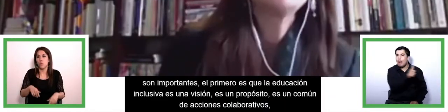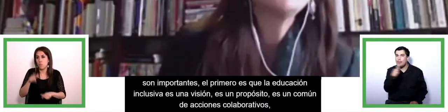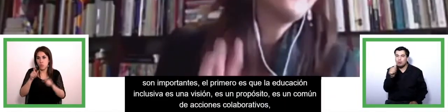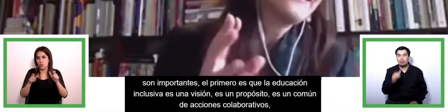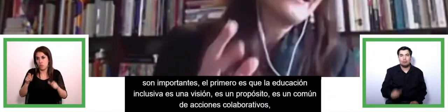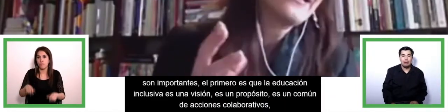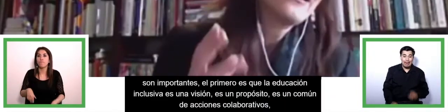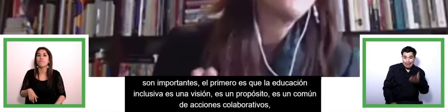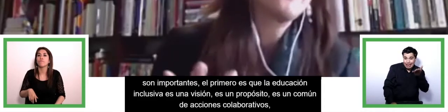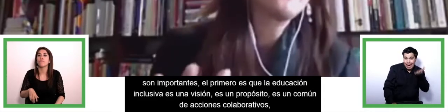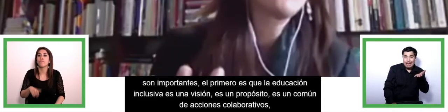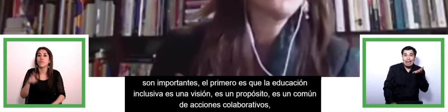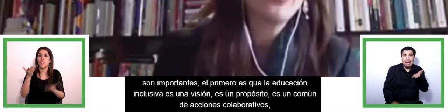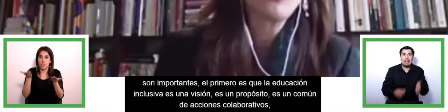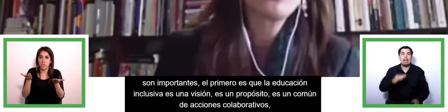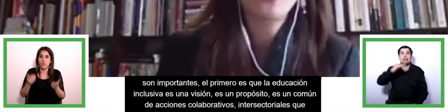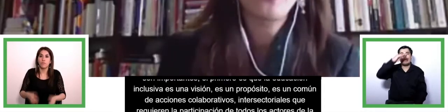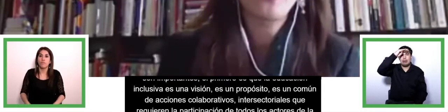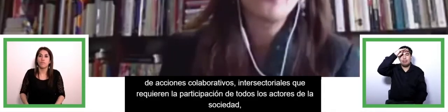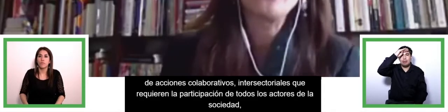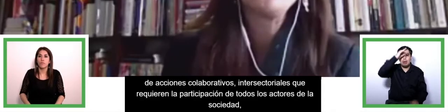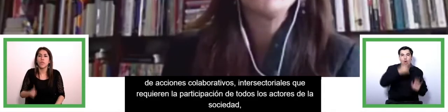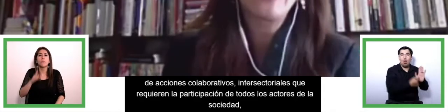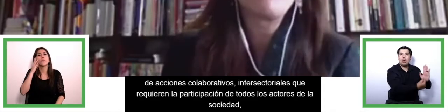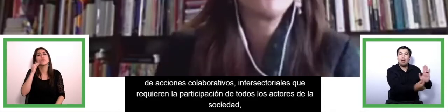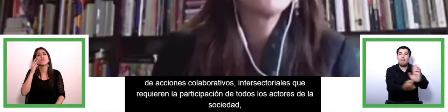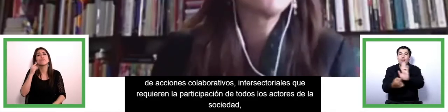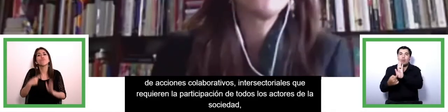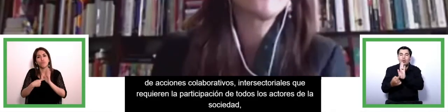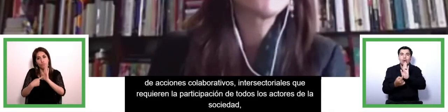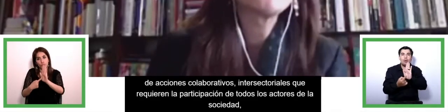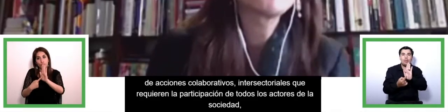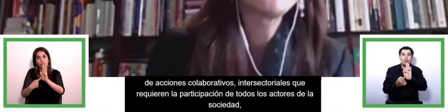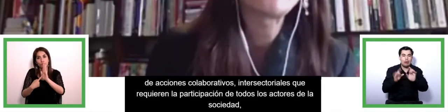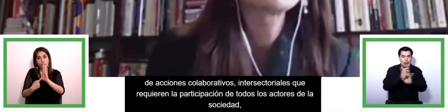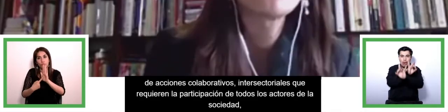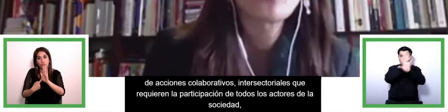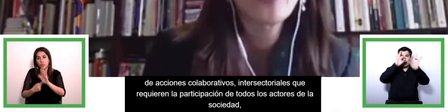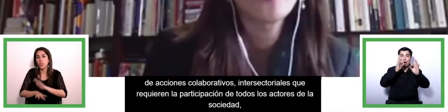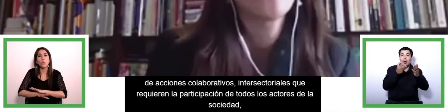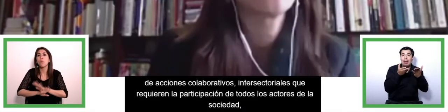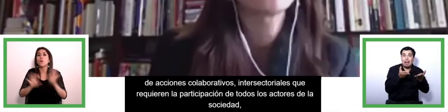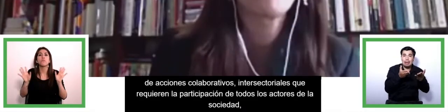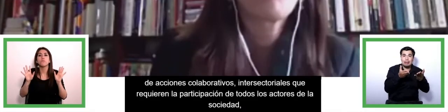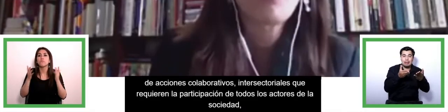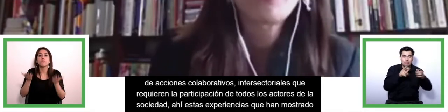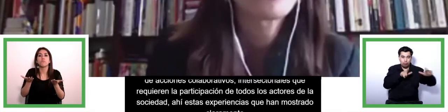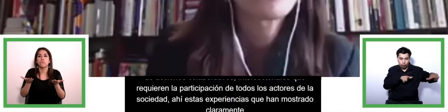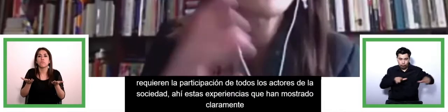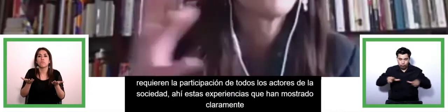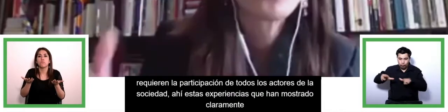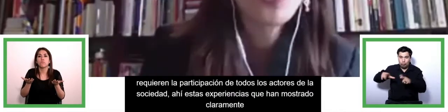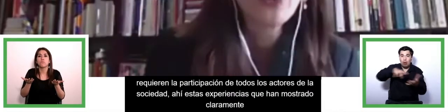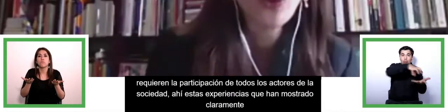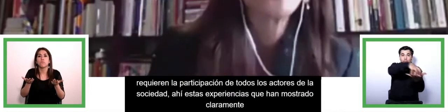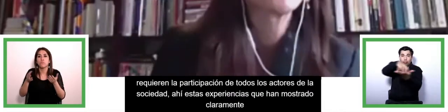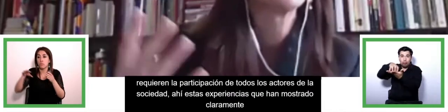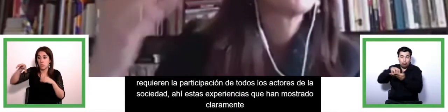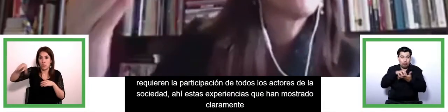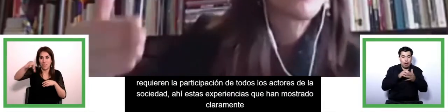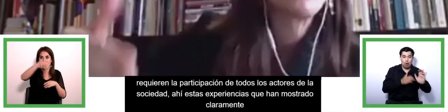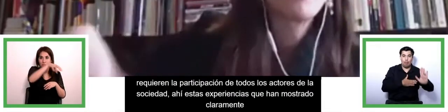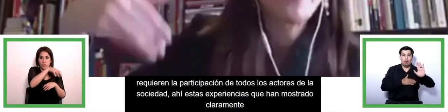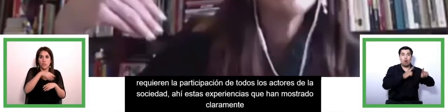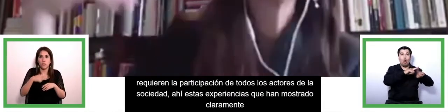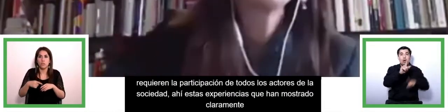ahí, estas experiencias lo que han mostrado claramente es que es esa intersectorialidad, ese compromiso de otros actores, que